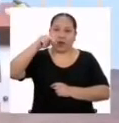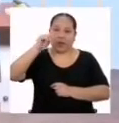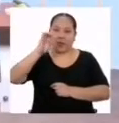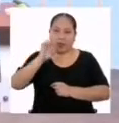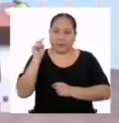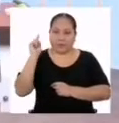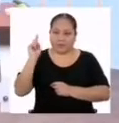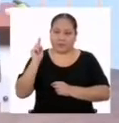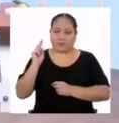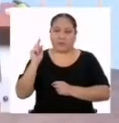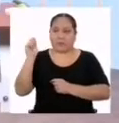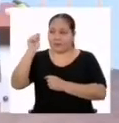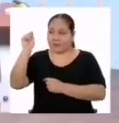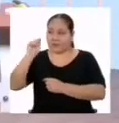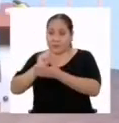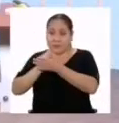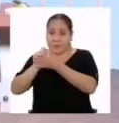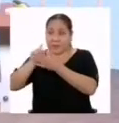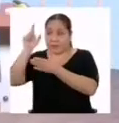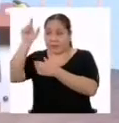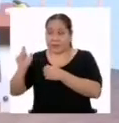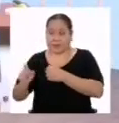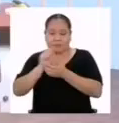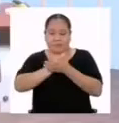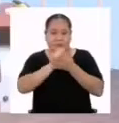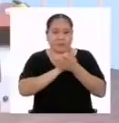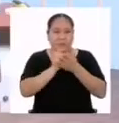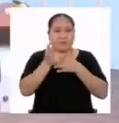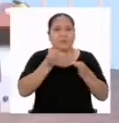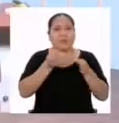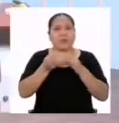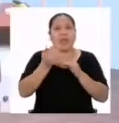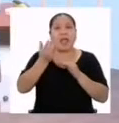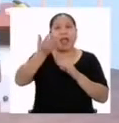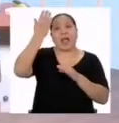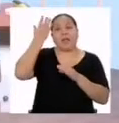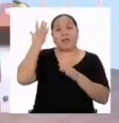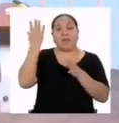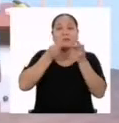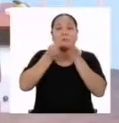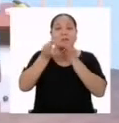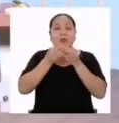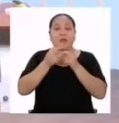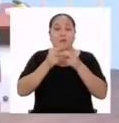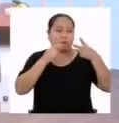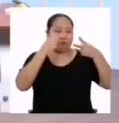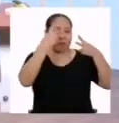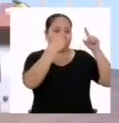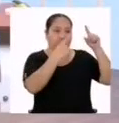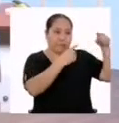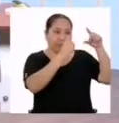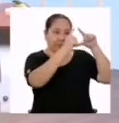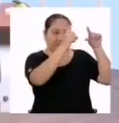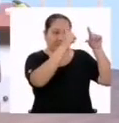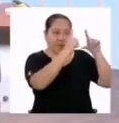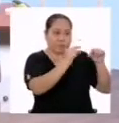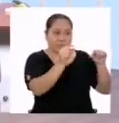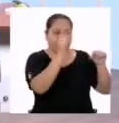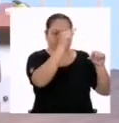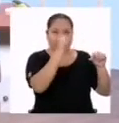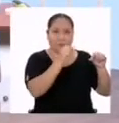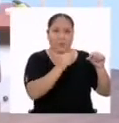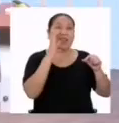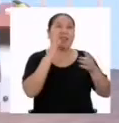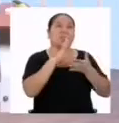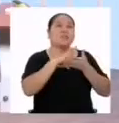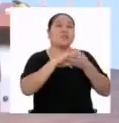de un contexto actual. En los dos párrafos anteriores han narrado anécdotas del pasado. Esta señalización marca una